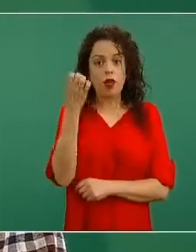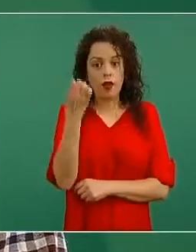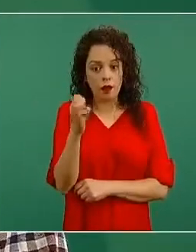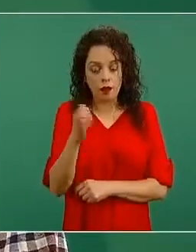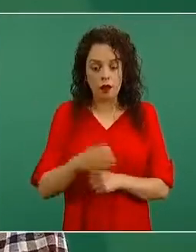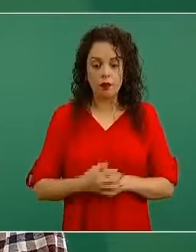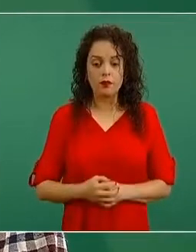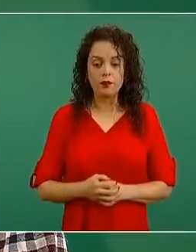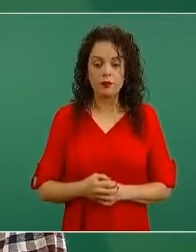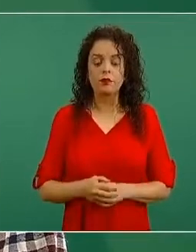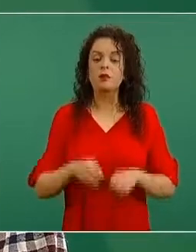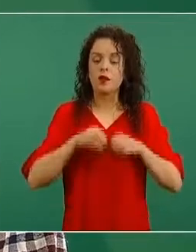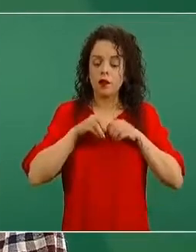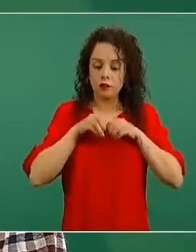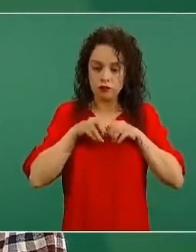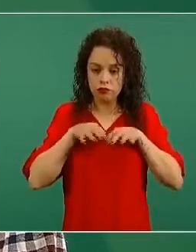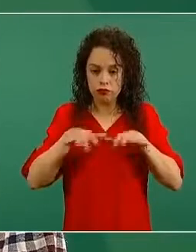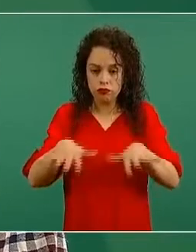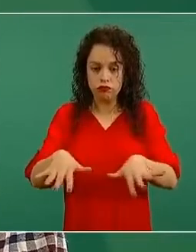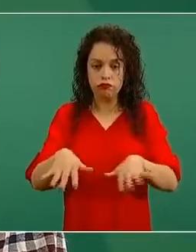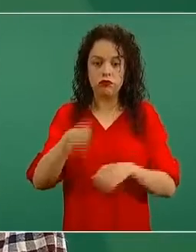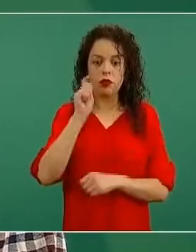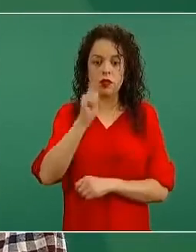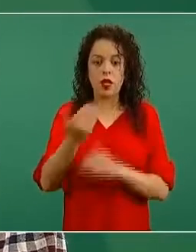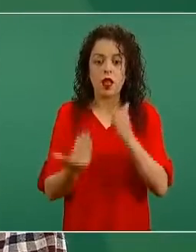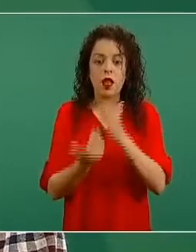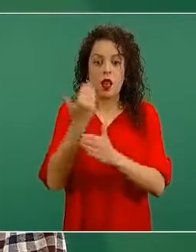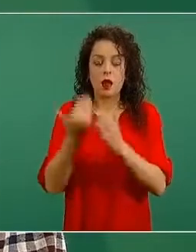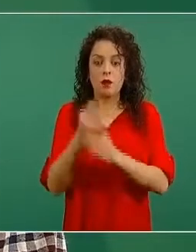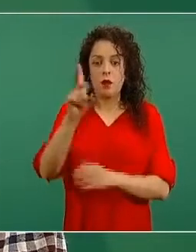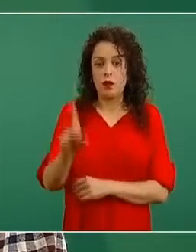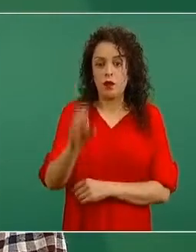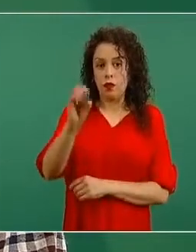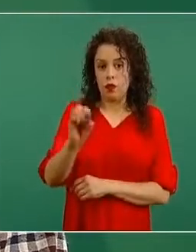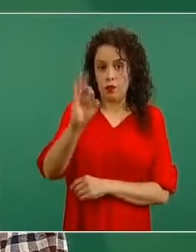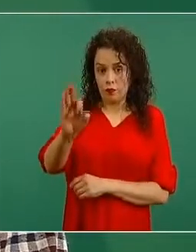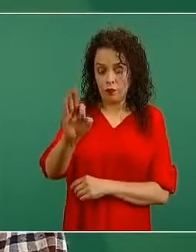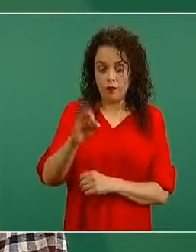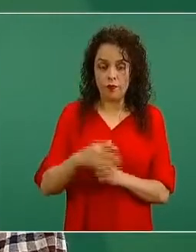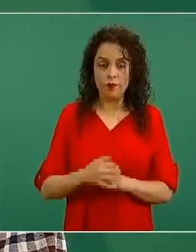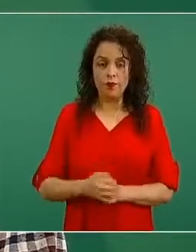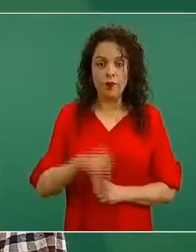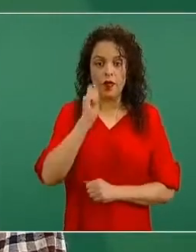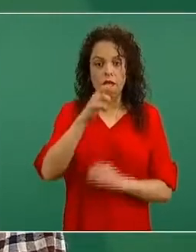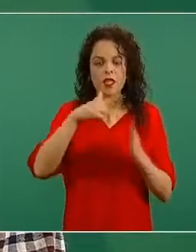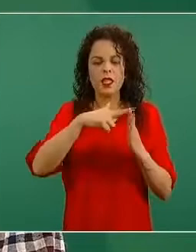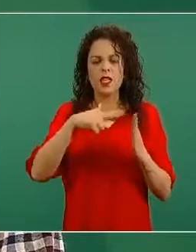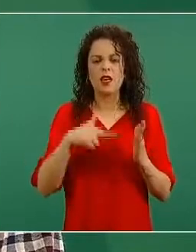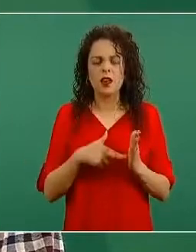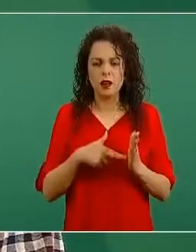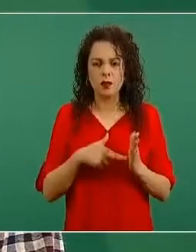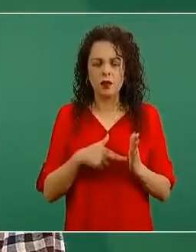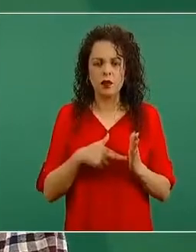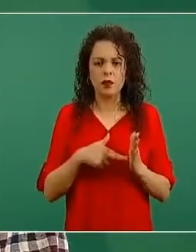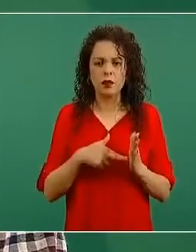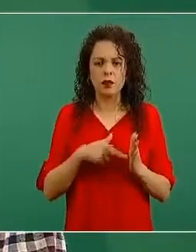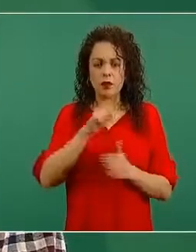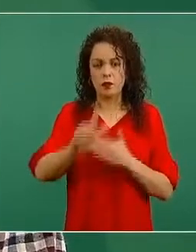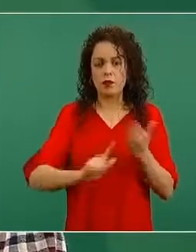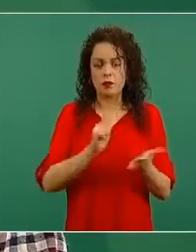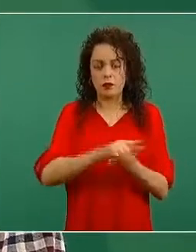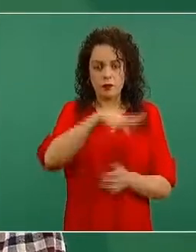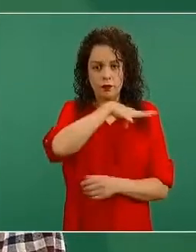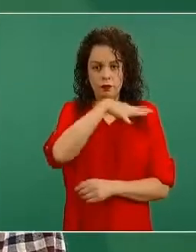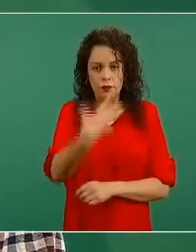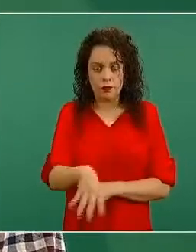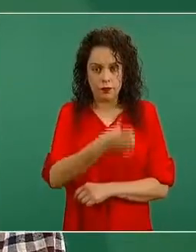Salud, se publicó en la edición matutina del Diario Oficial de la Federación el reglamento de la Ley General de Salud